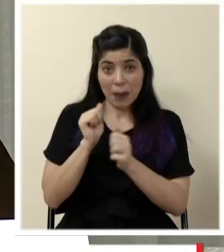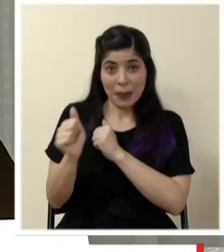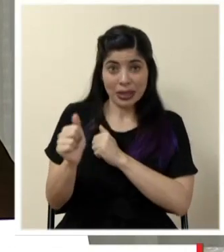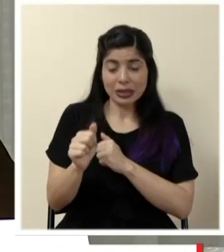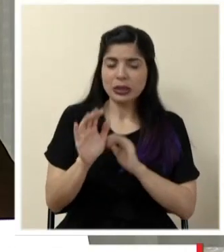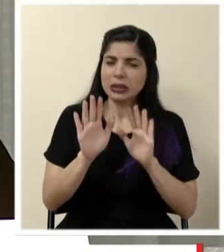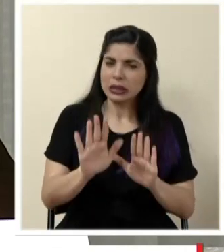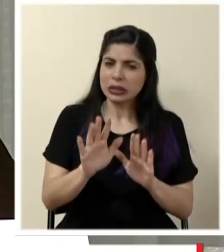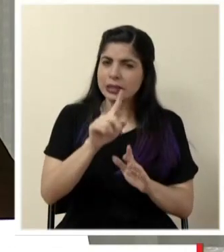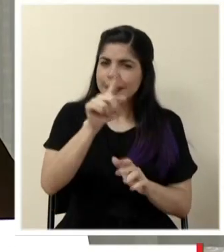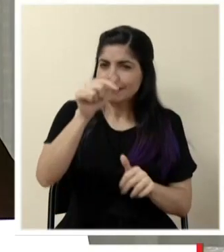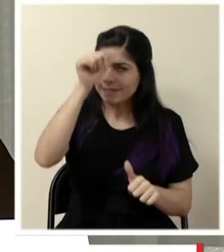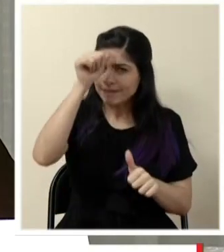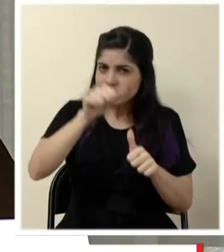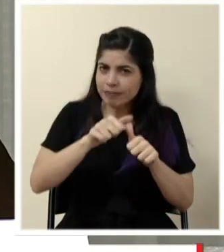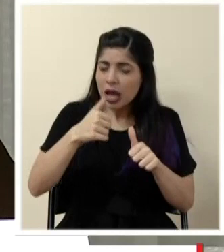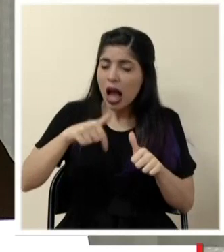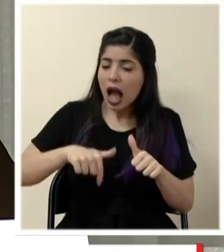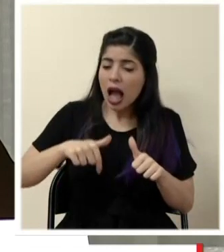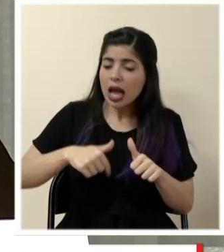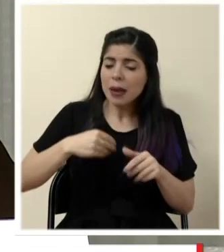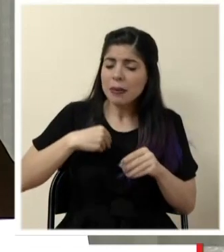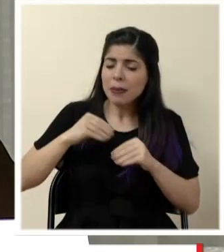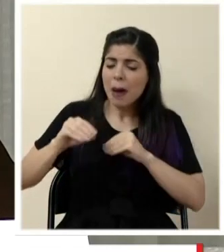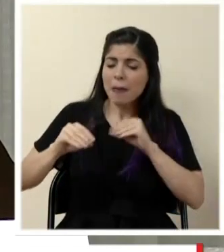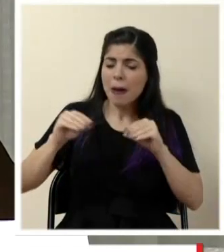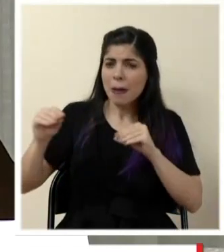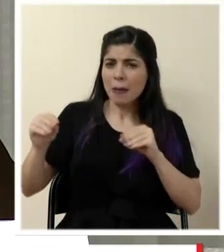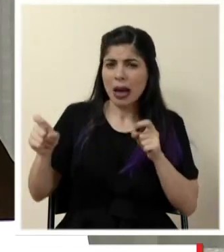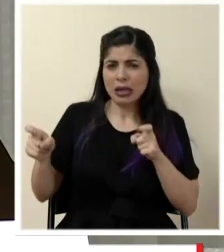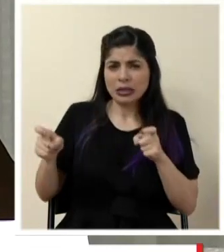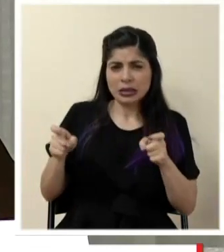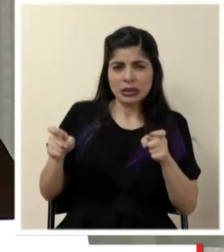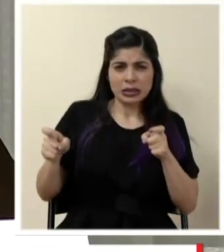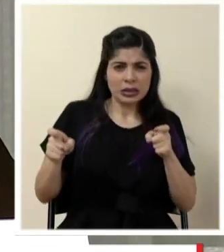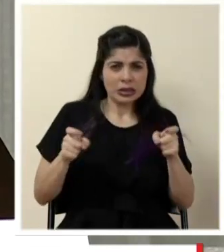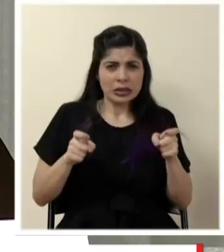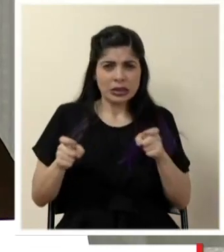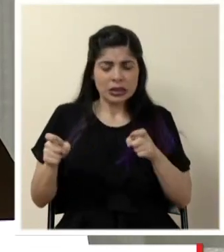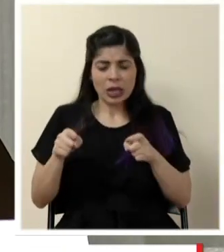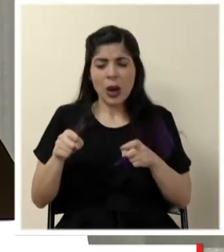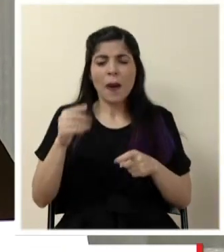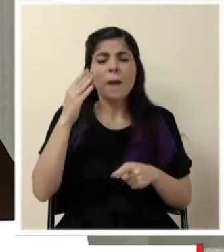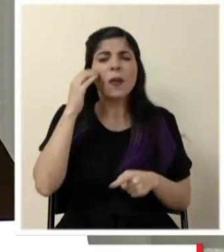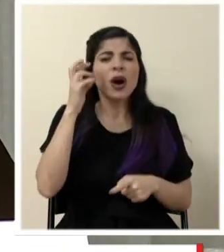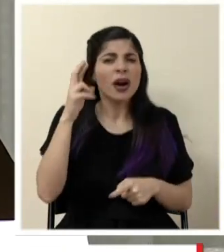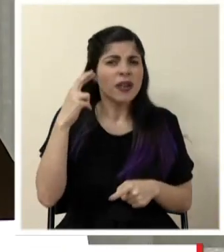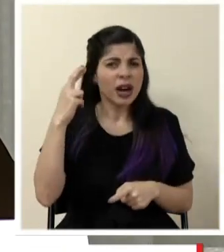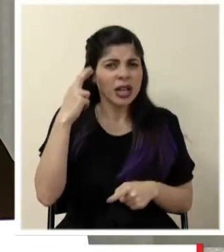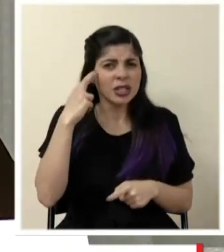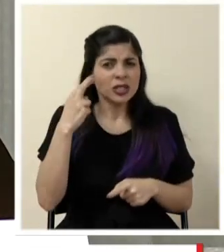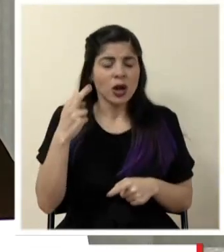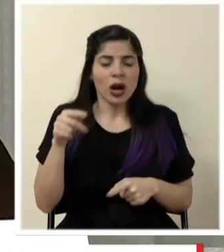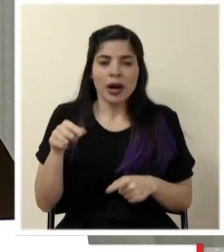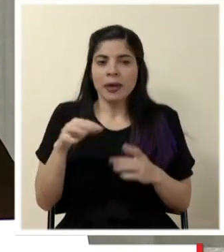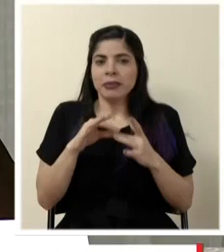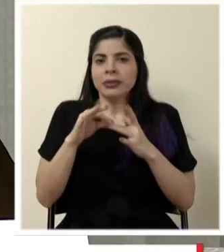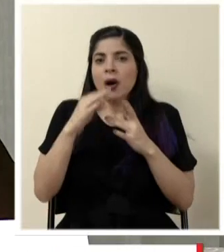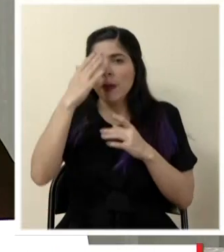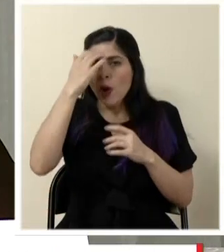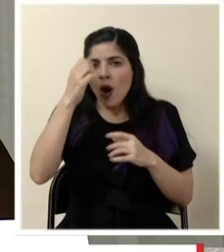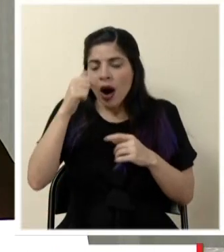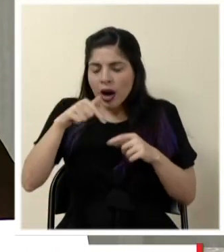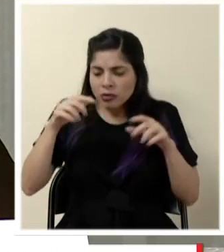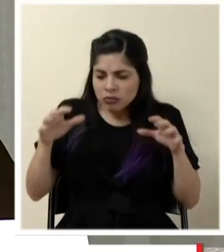realidad recordemos que aquí hemos tenido una transmisión muy controlada, que eso se debe en gran parte a las acciones